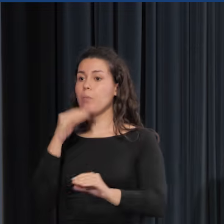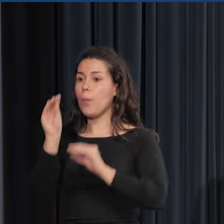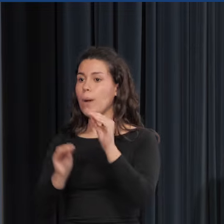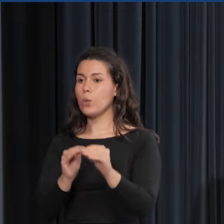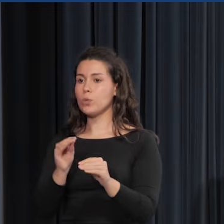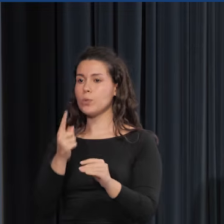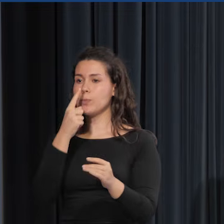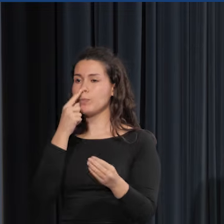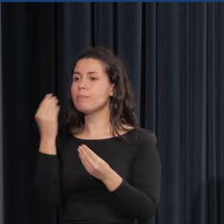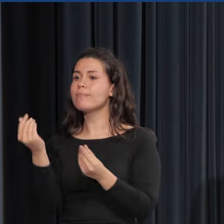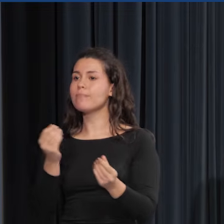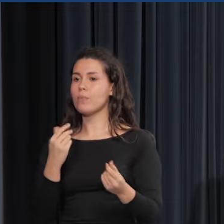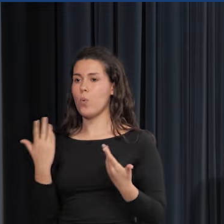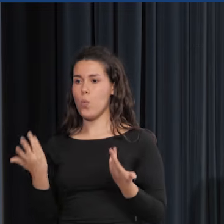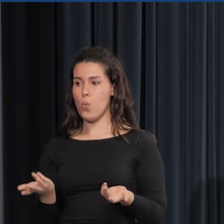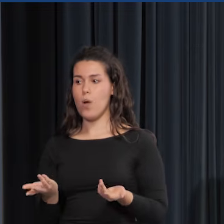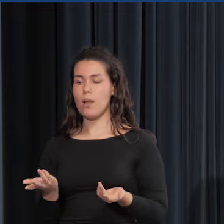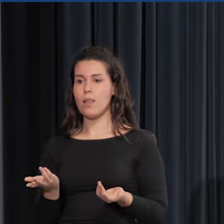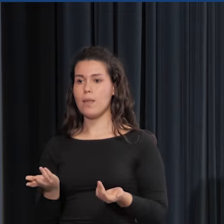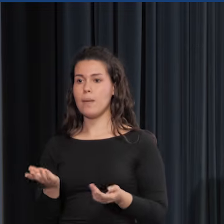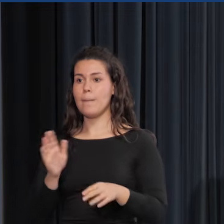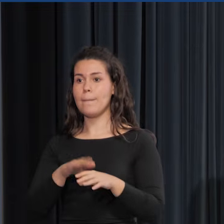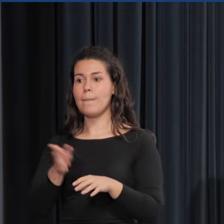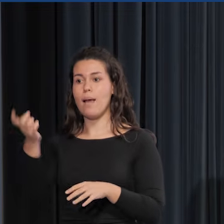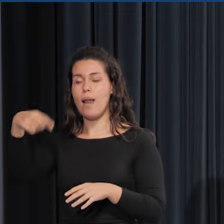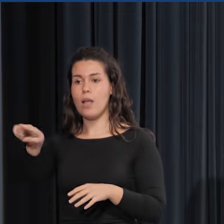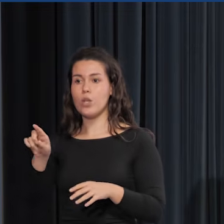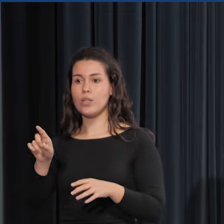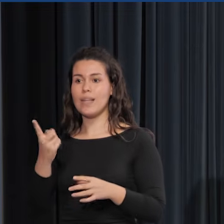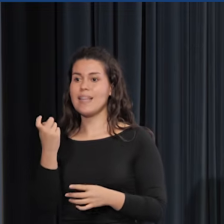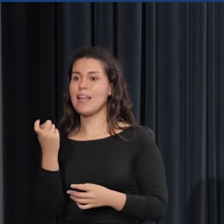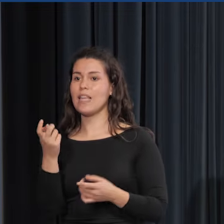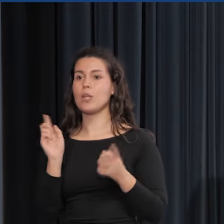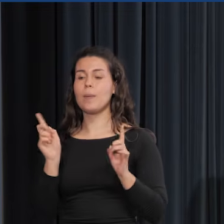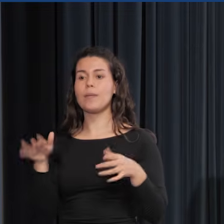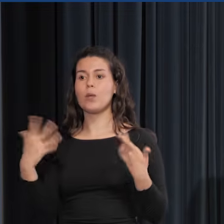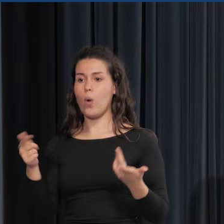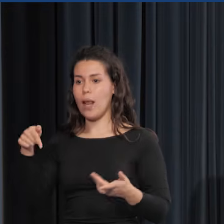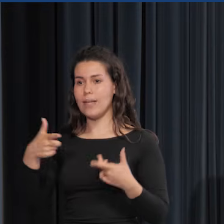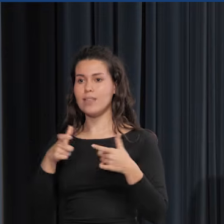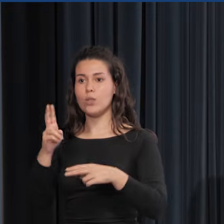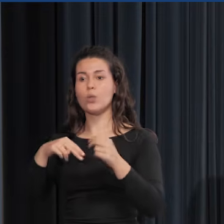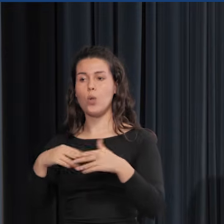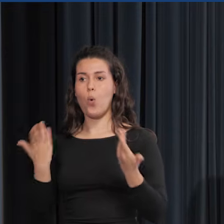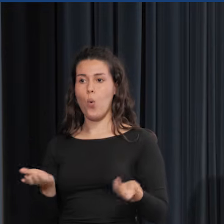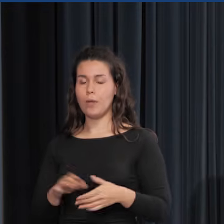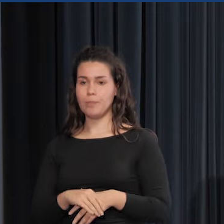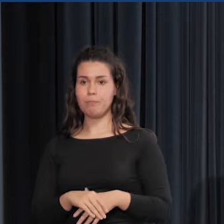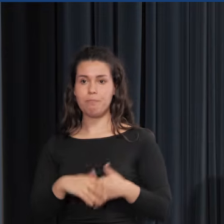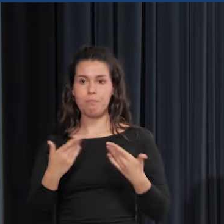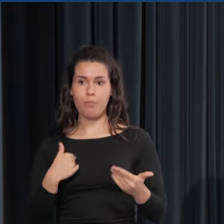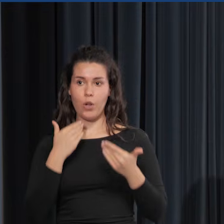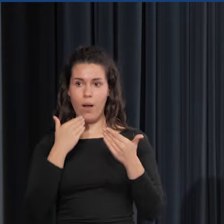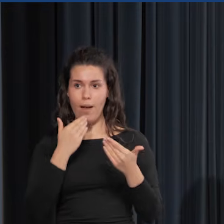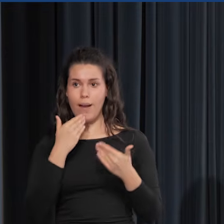de cuáles las principales necesidades preventivas que ven en este sector, ¿no? Bueno, pues lo primero, muchas gracias,